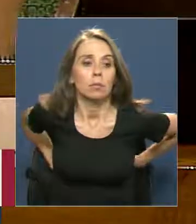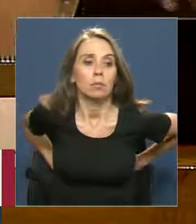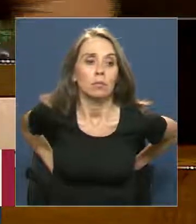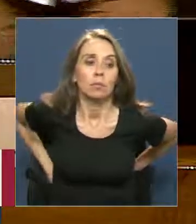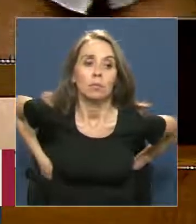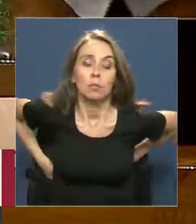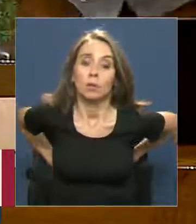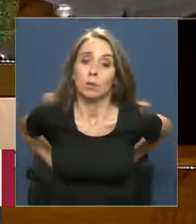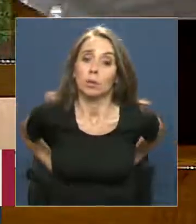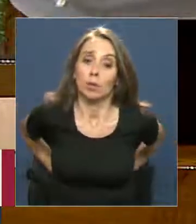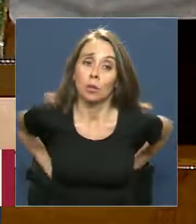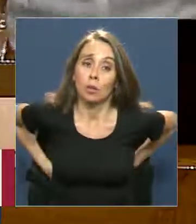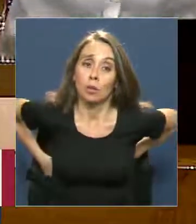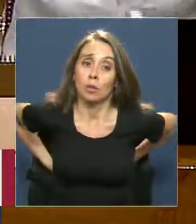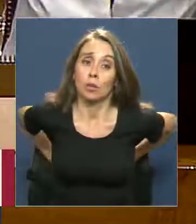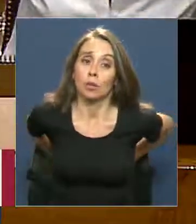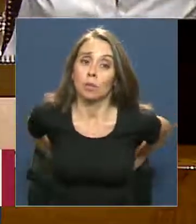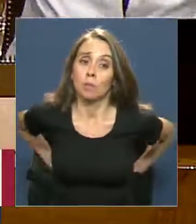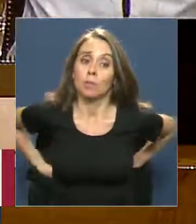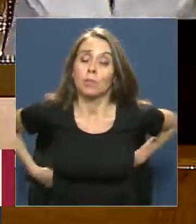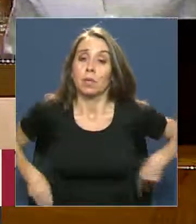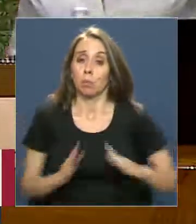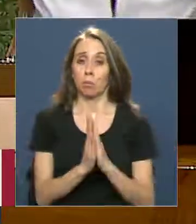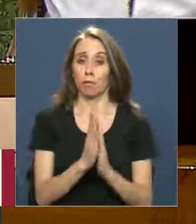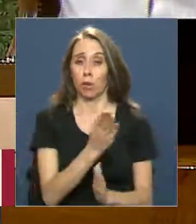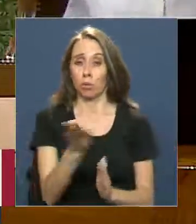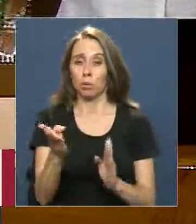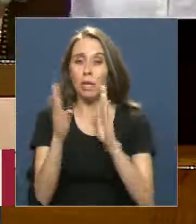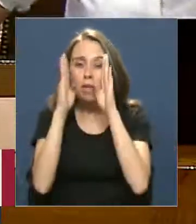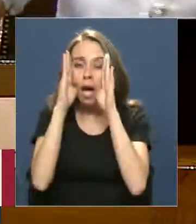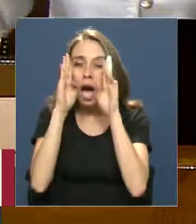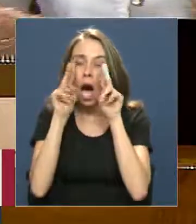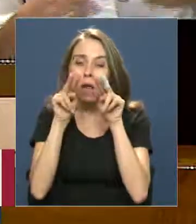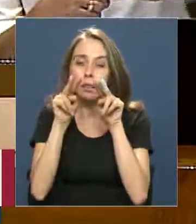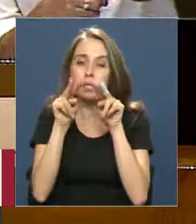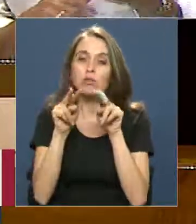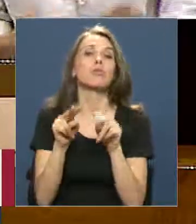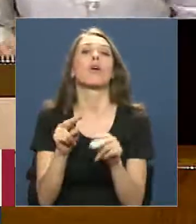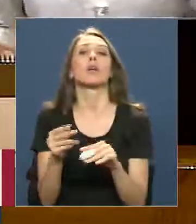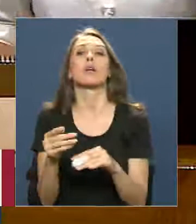Les ruego atención, vamos a entrar en tiempo de votaciones con una aclaración previa. Por favor.